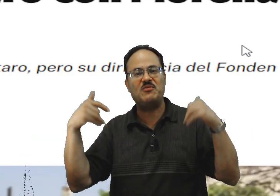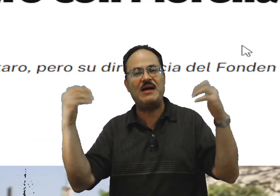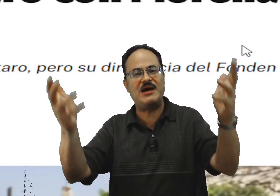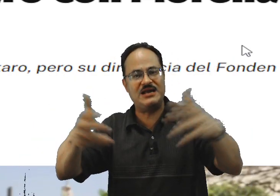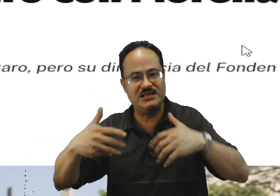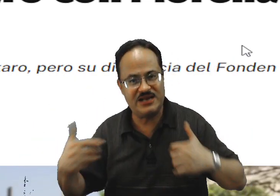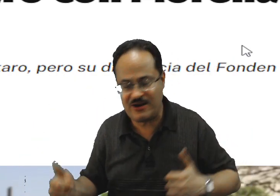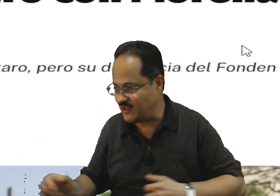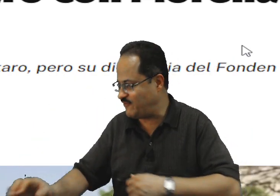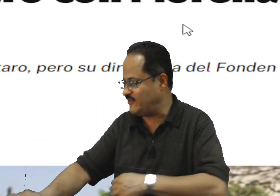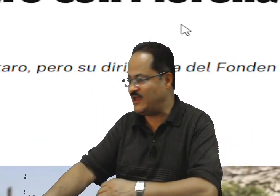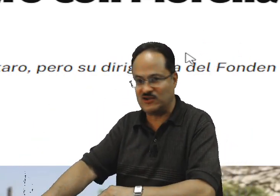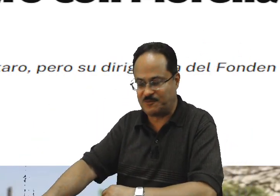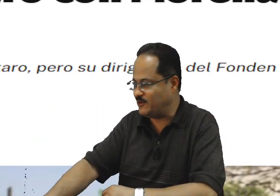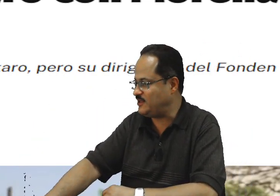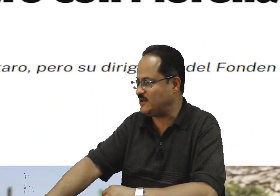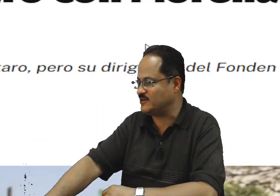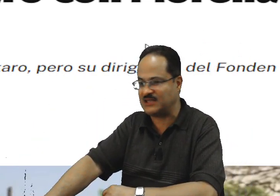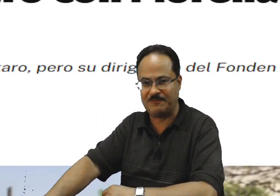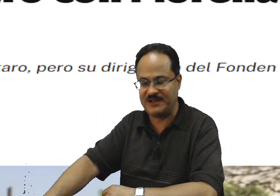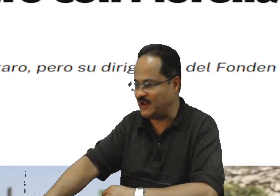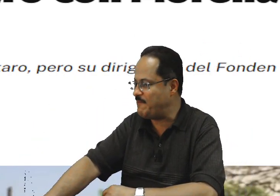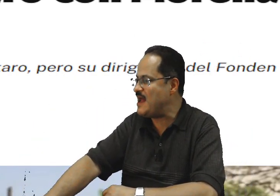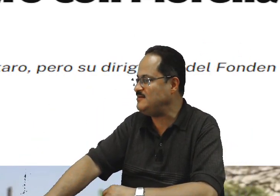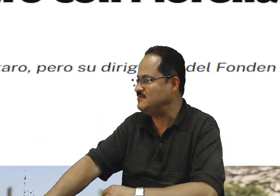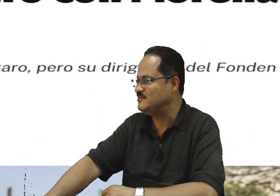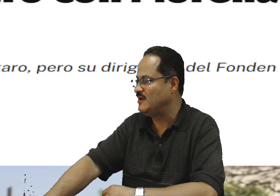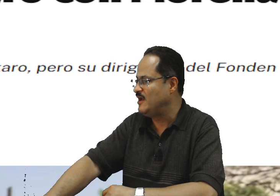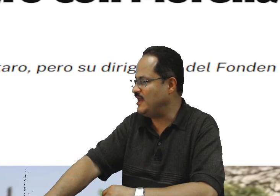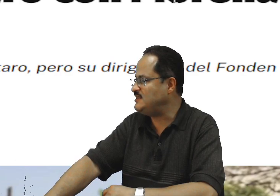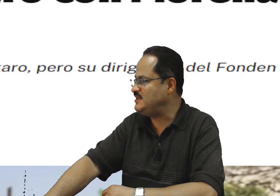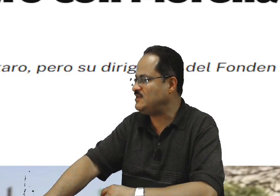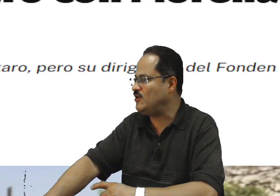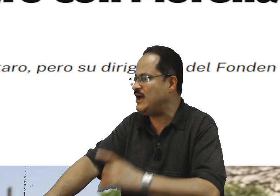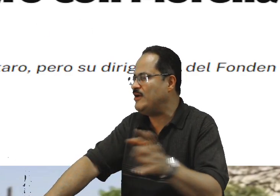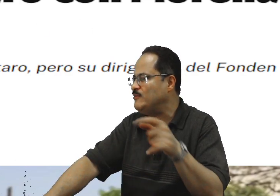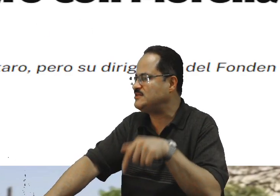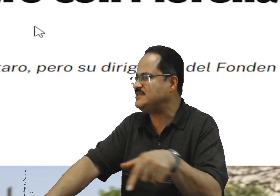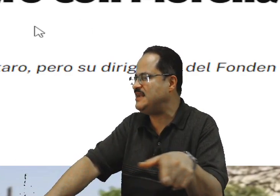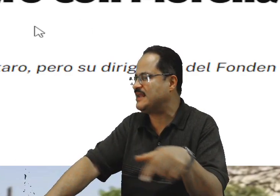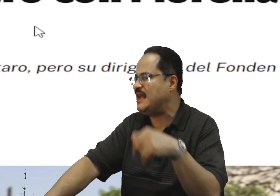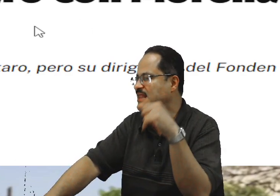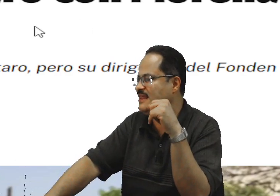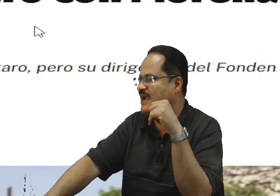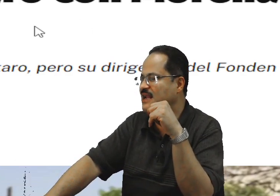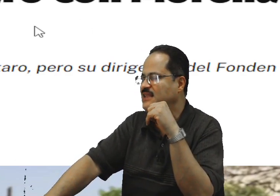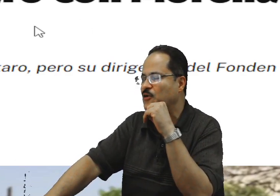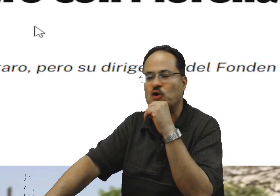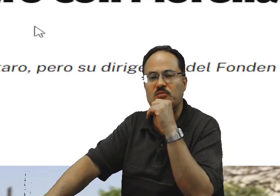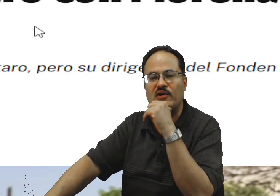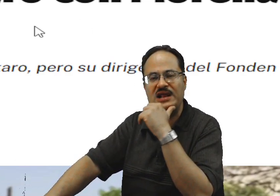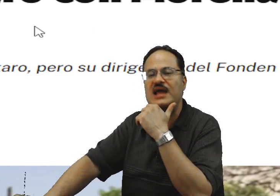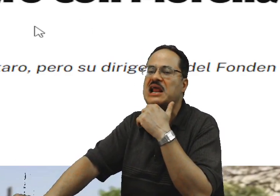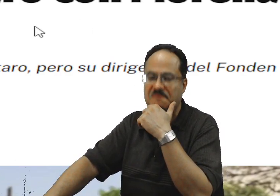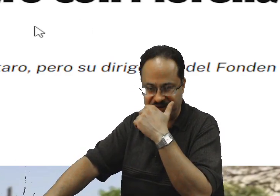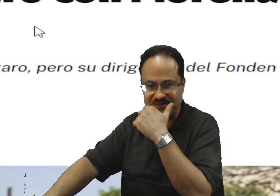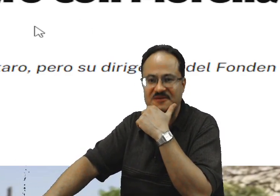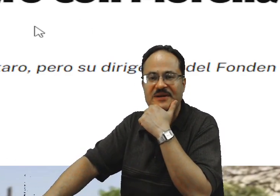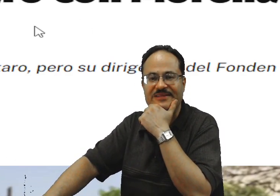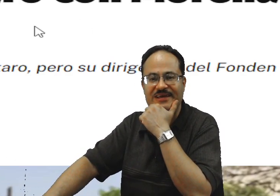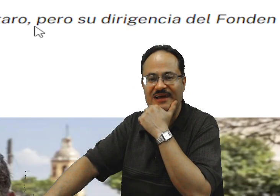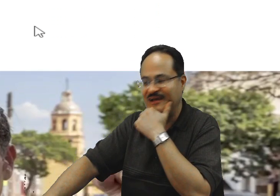se robaban el dinero del fonden los políticos del Pri del pan el exdirector ahora Busca ser alcalde de Querétaro con morena y